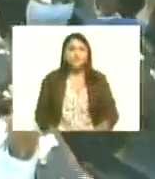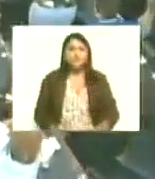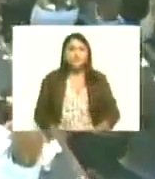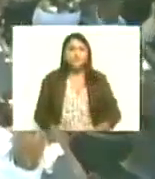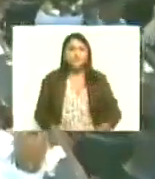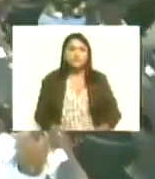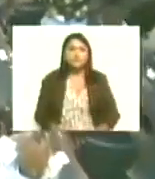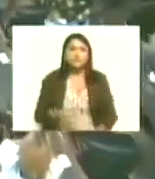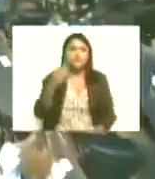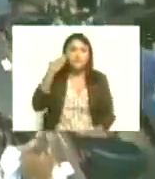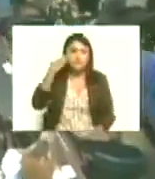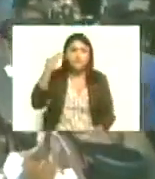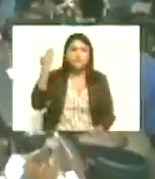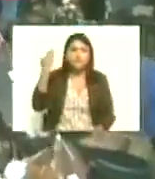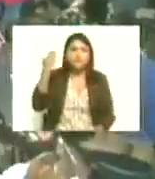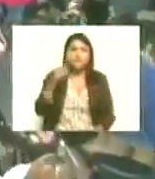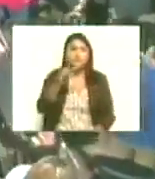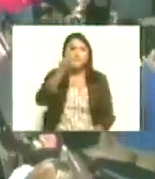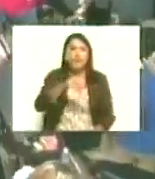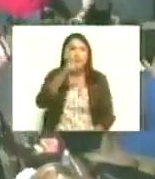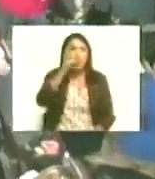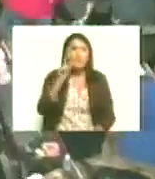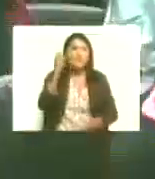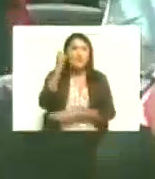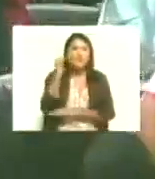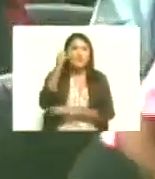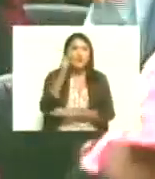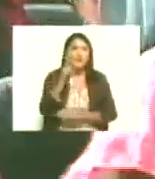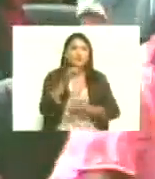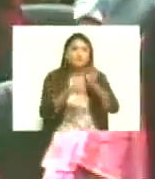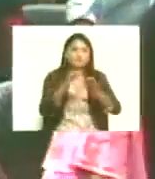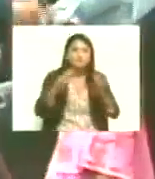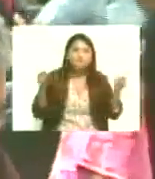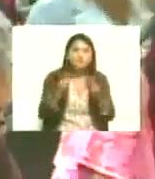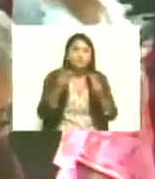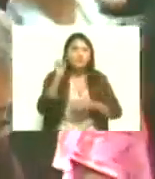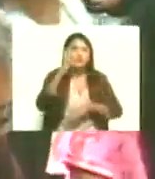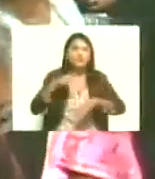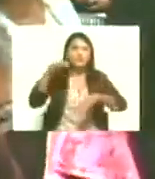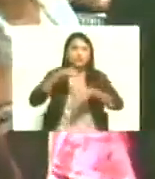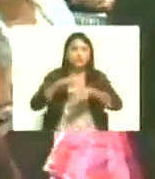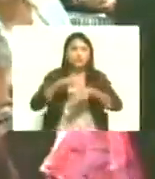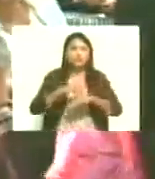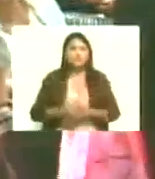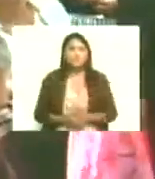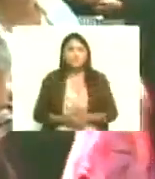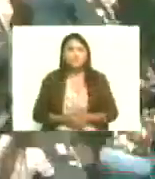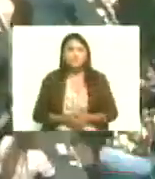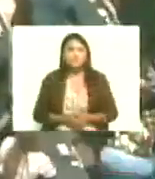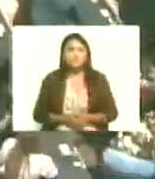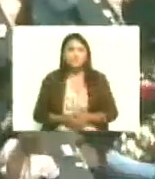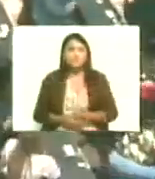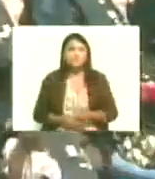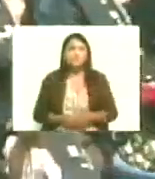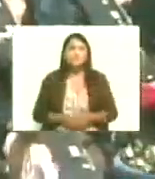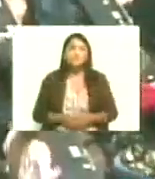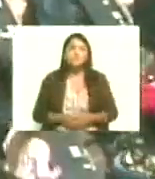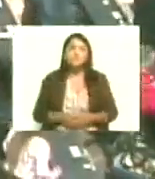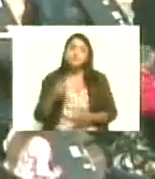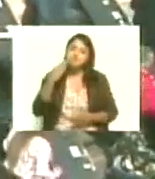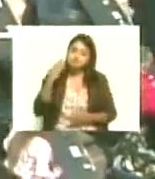Bien, era la intervención del diputado Germán Escarrá durante la sesión ordinaria de esta tarde, donde el